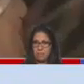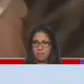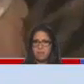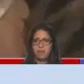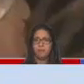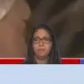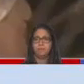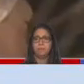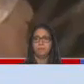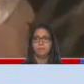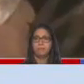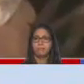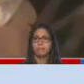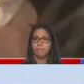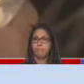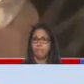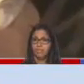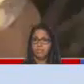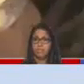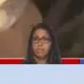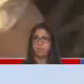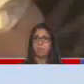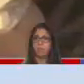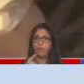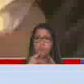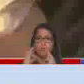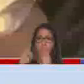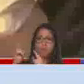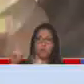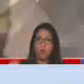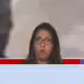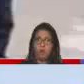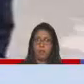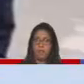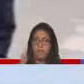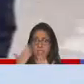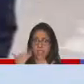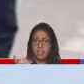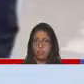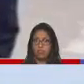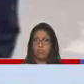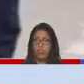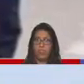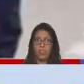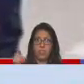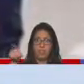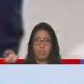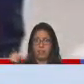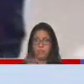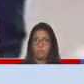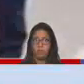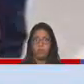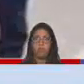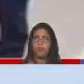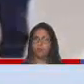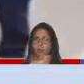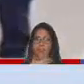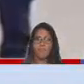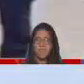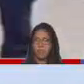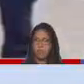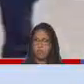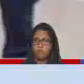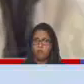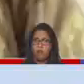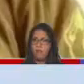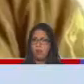Goya. Así que están en manos de ellos la investigación en forma directa ya. Nosotros vamos a prestar toda la colaboración del caso